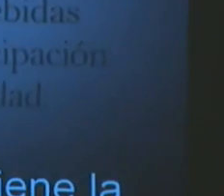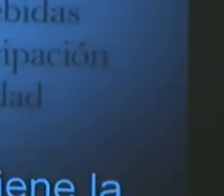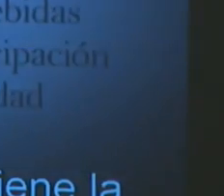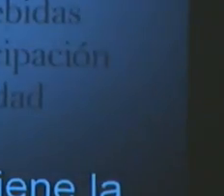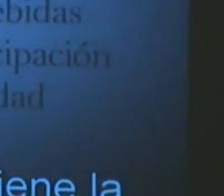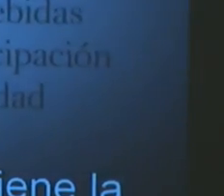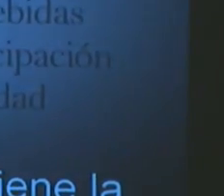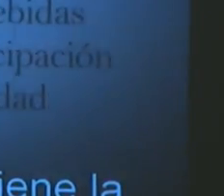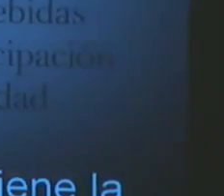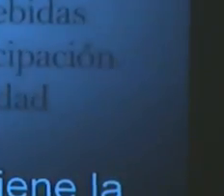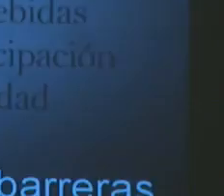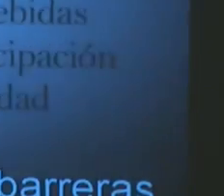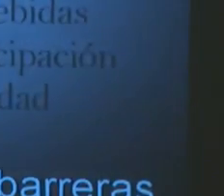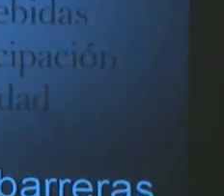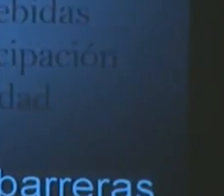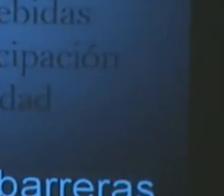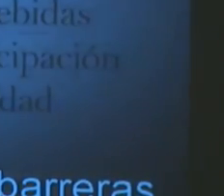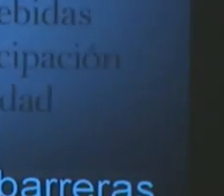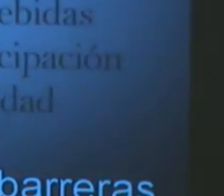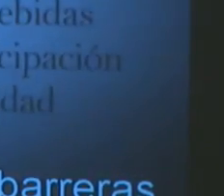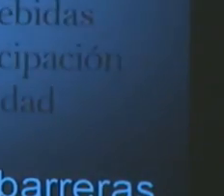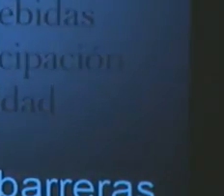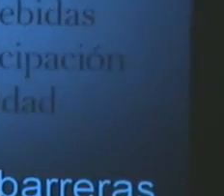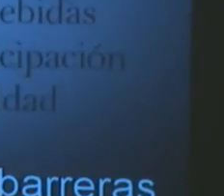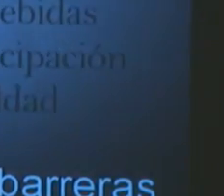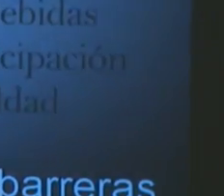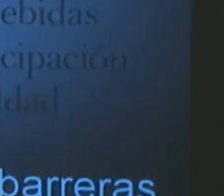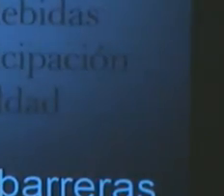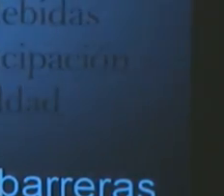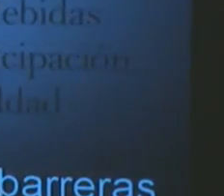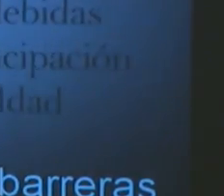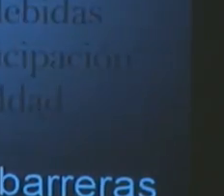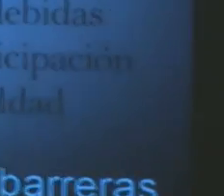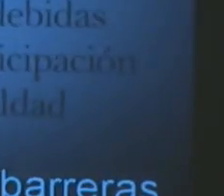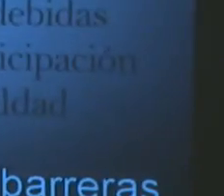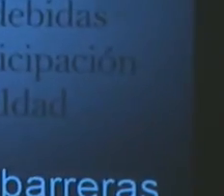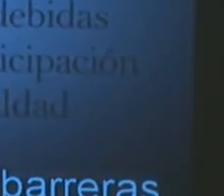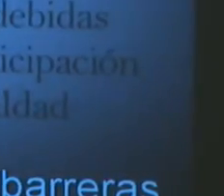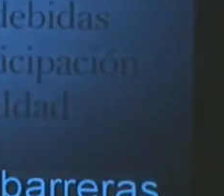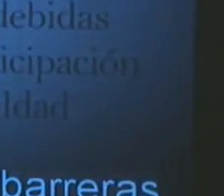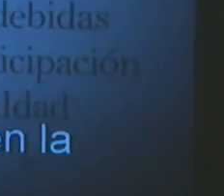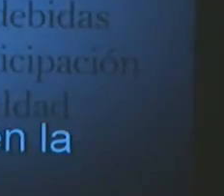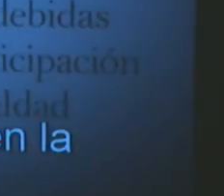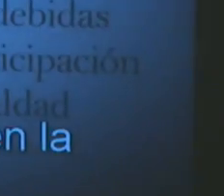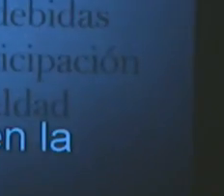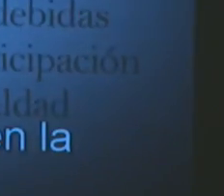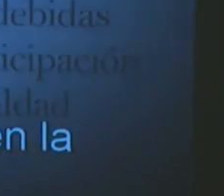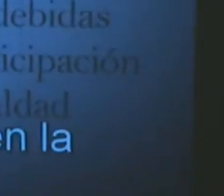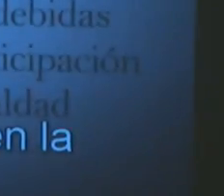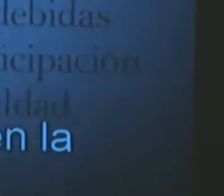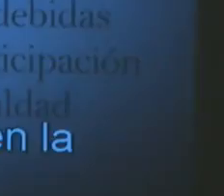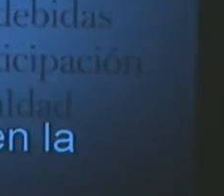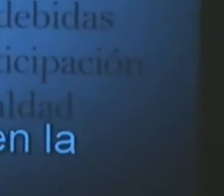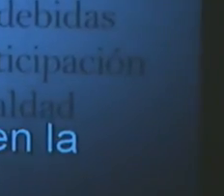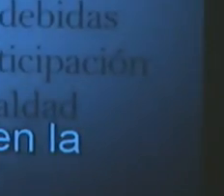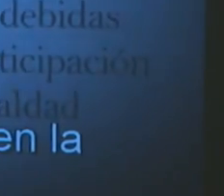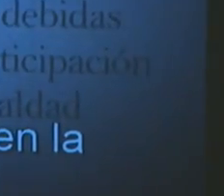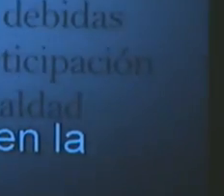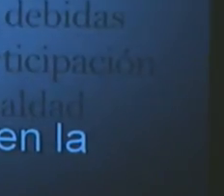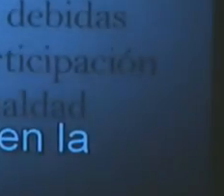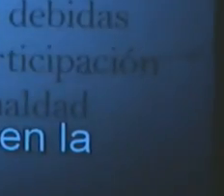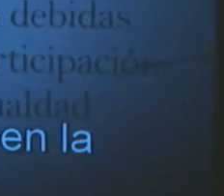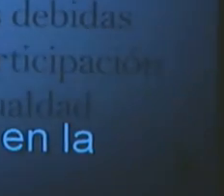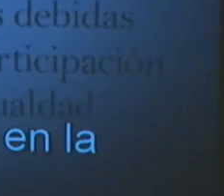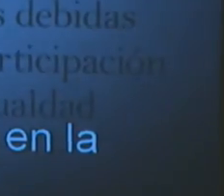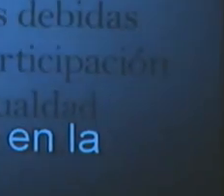tiene la persona sino que resulta de la interacción entre personas con deficiencias y las barreras debidas a la actitud y el entorno que evitan su participación plena y